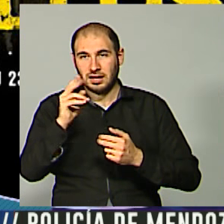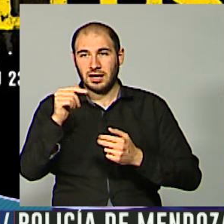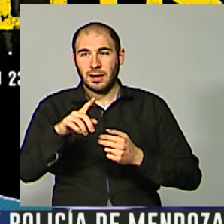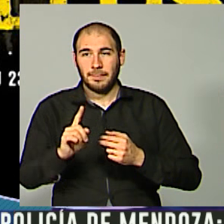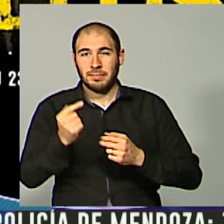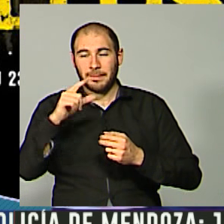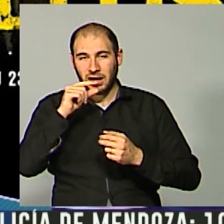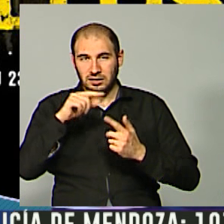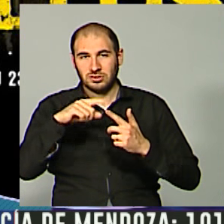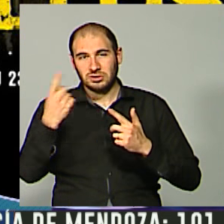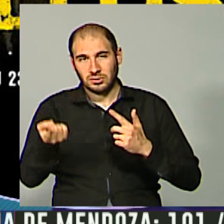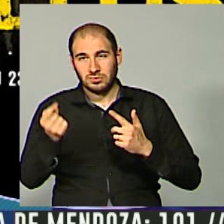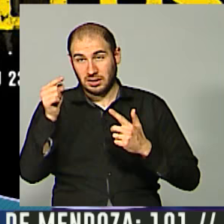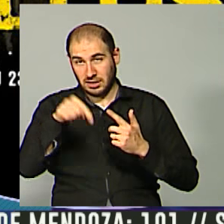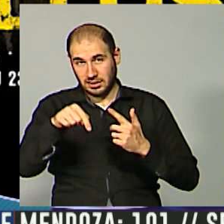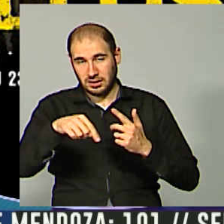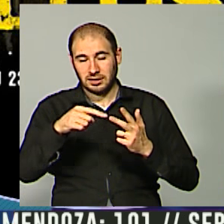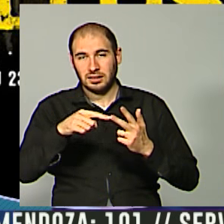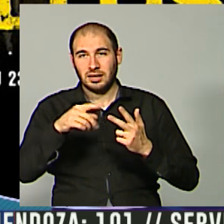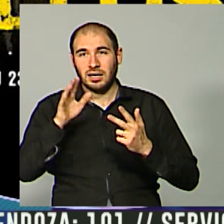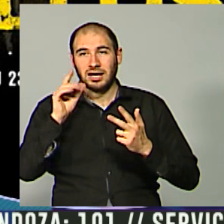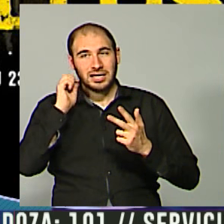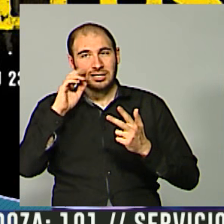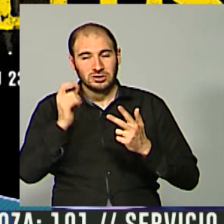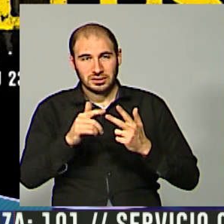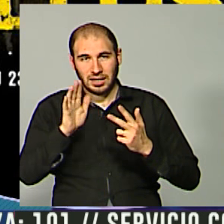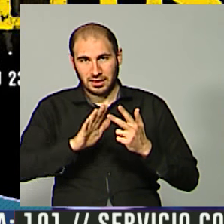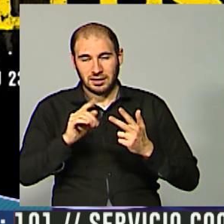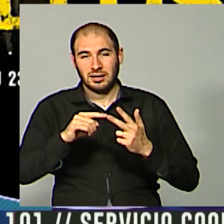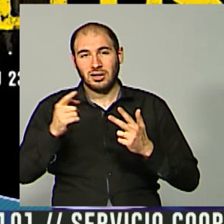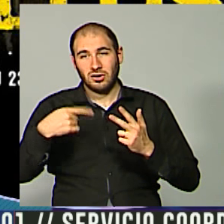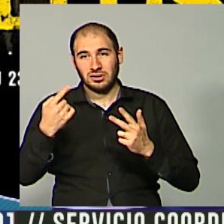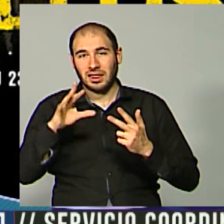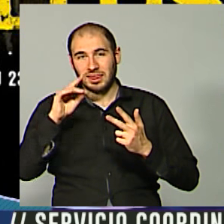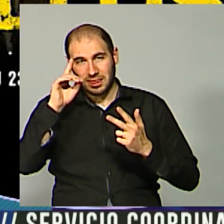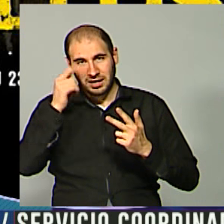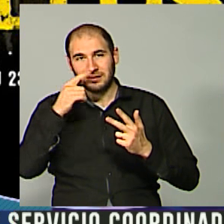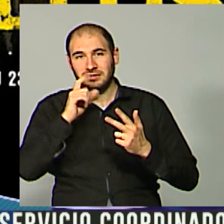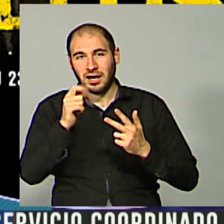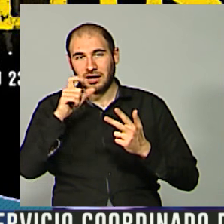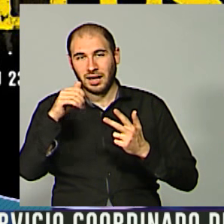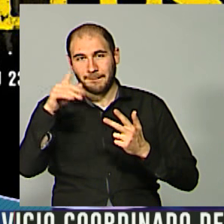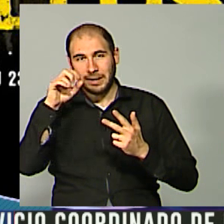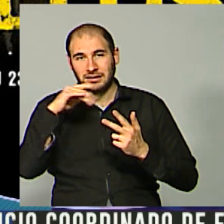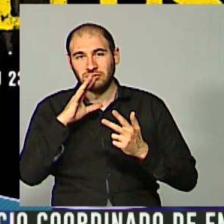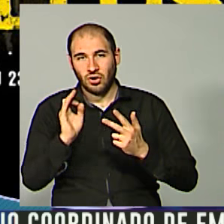fue Pajarito, la segunda es esta, La persistencia de los grillos, y la tercera es Destacamento. En este